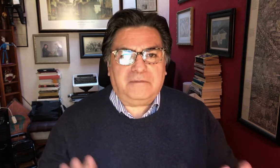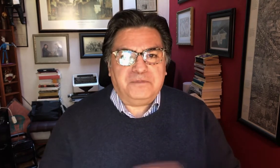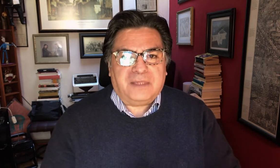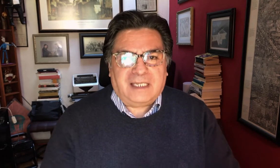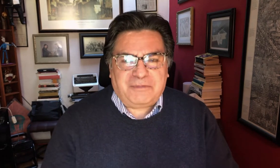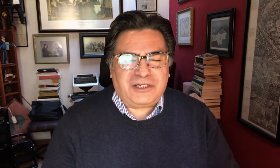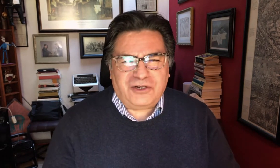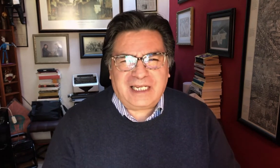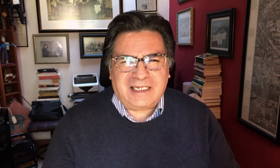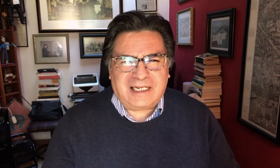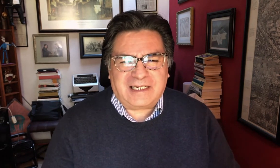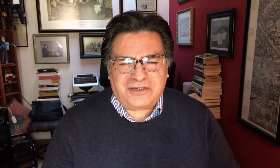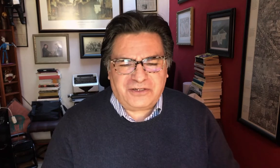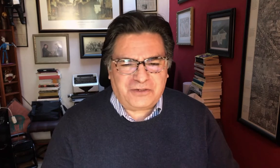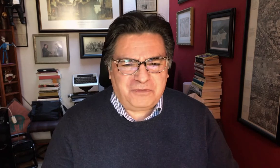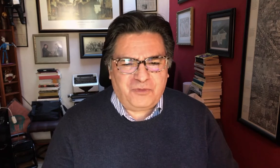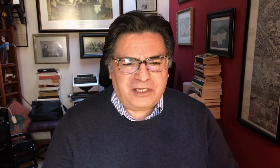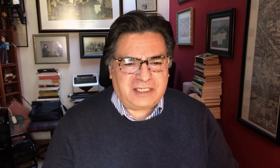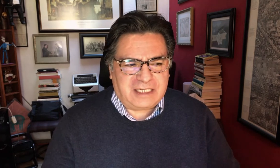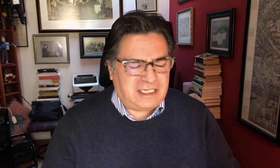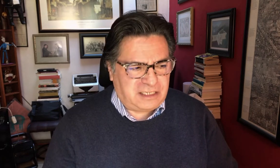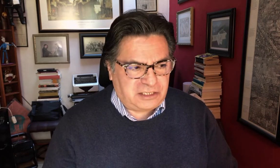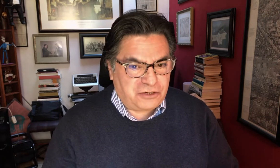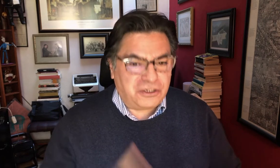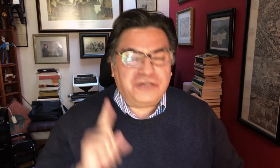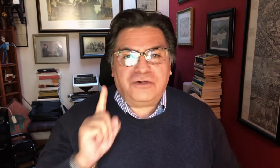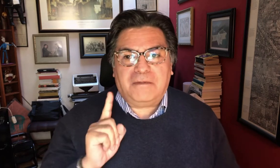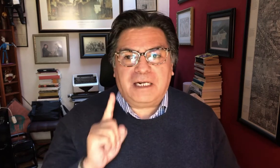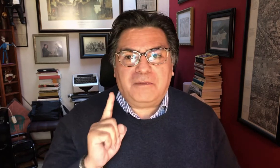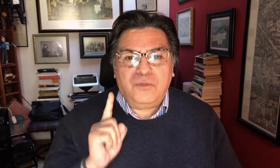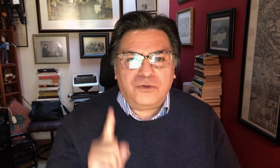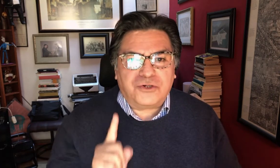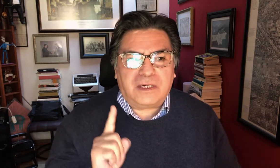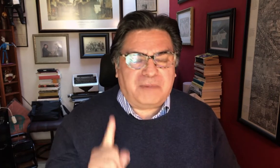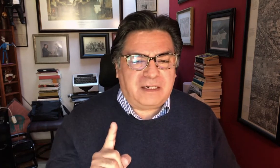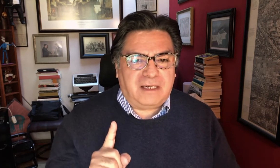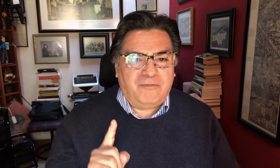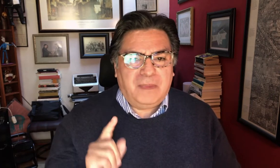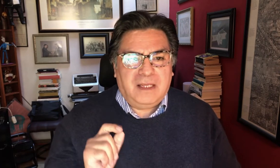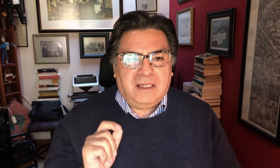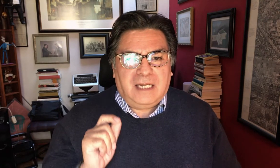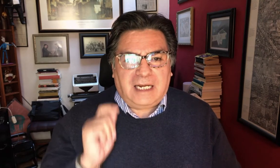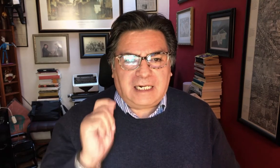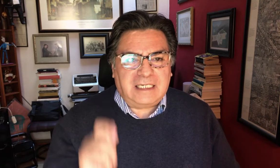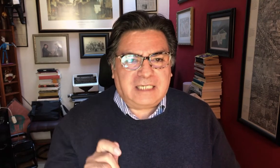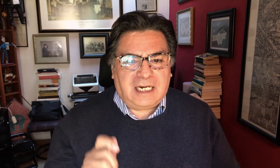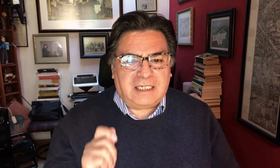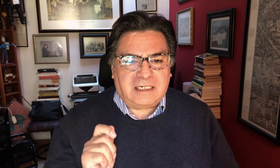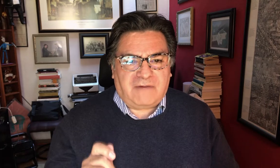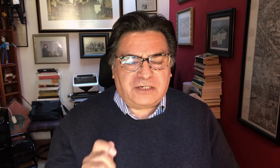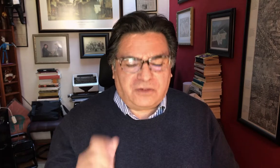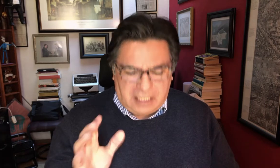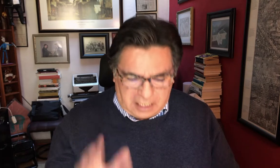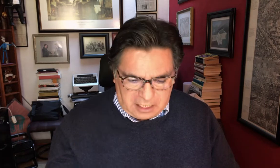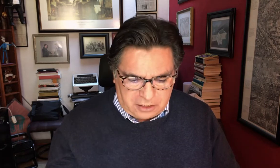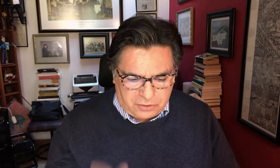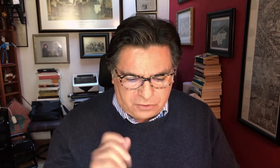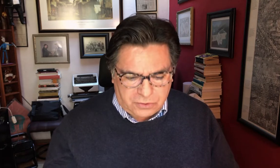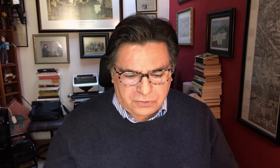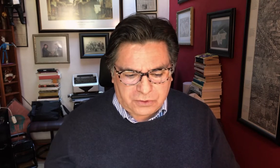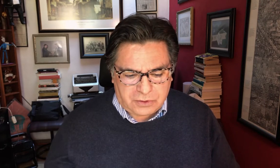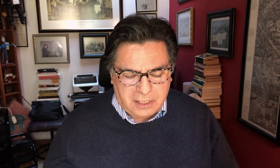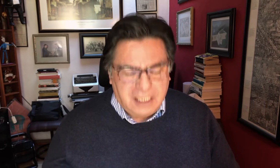analizar, porque son las reacciones son muy interesantes y yo creo que vale mucho la pena analizarlas y reflexionar aquí